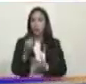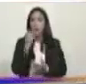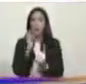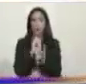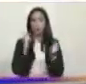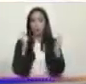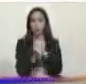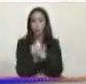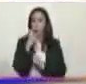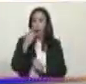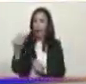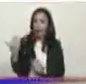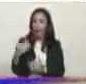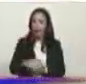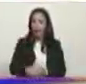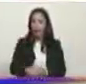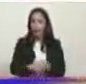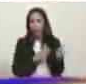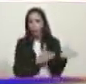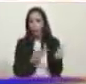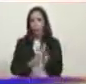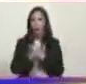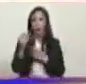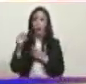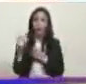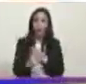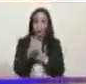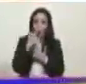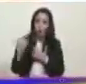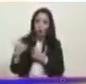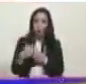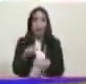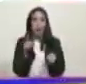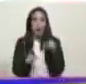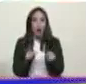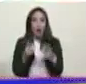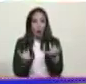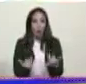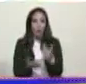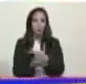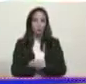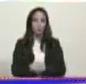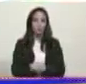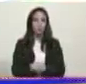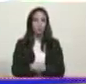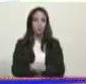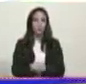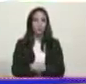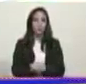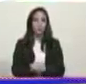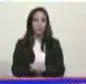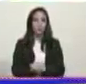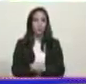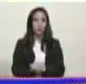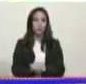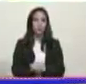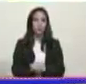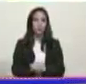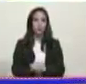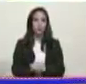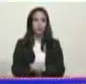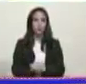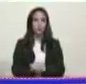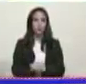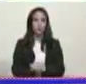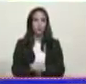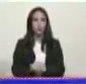de la anterior estructura de tarifa que teníamos, porque ahora incluso nos va a llevar a los análisis de